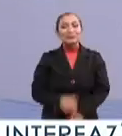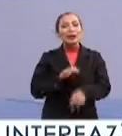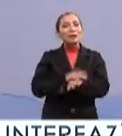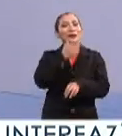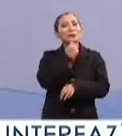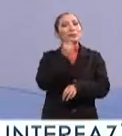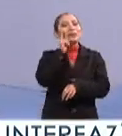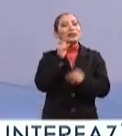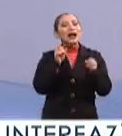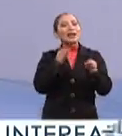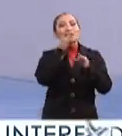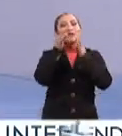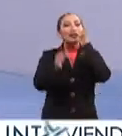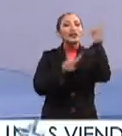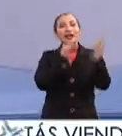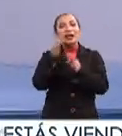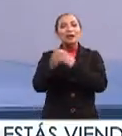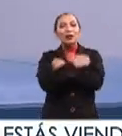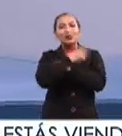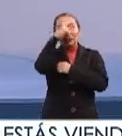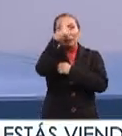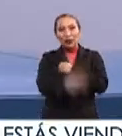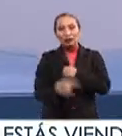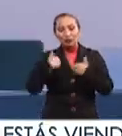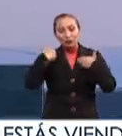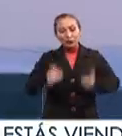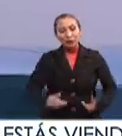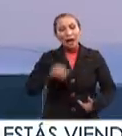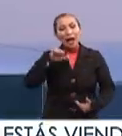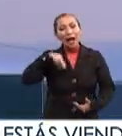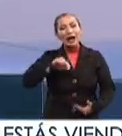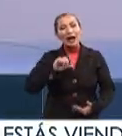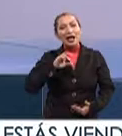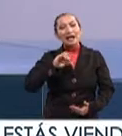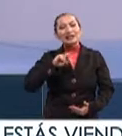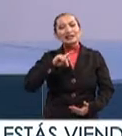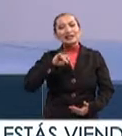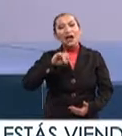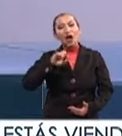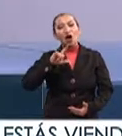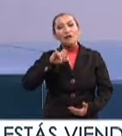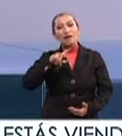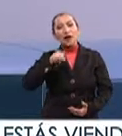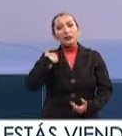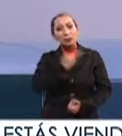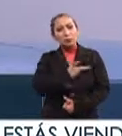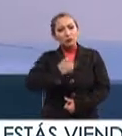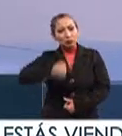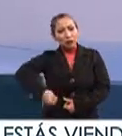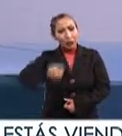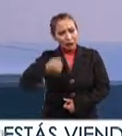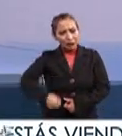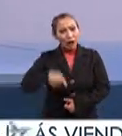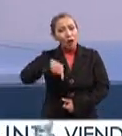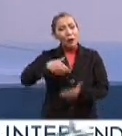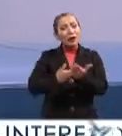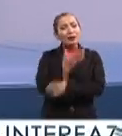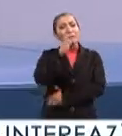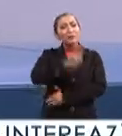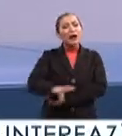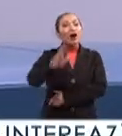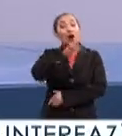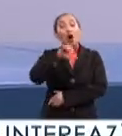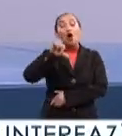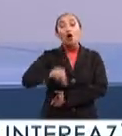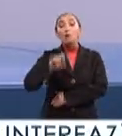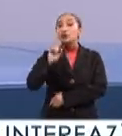Amigos y amigas de la Agencia Informativa de Educación de México, soy Ana Cristina Olvera y me da muchísimo gusto tener la oportunidad de saludarlos esta mañana de